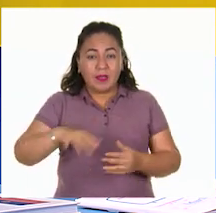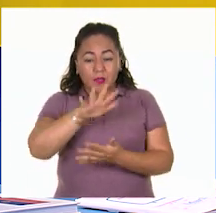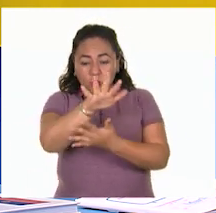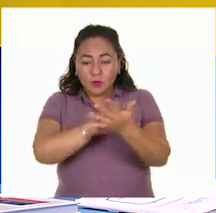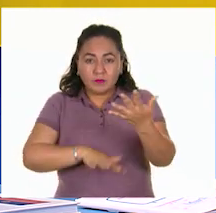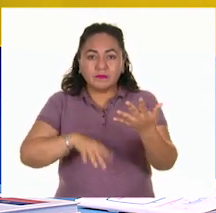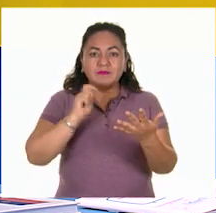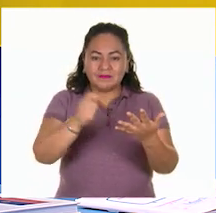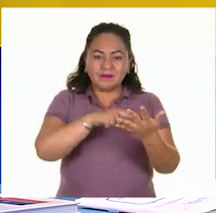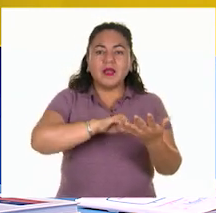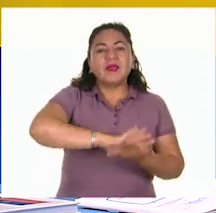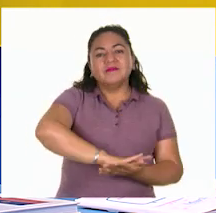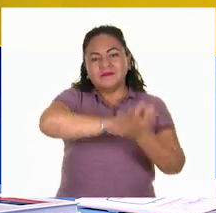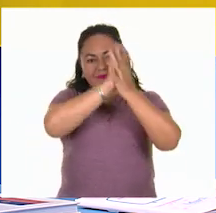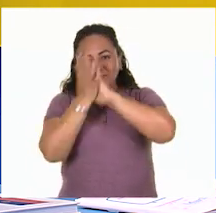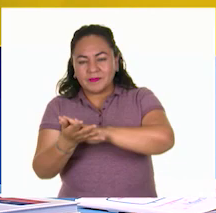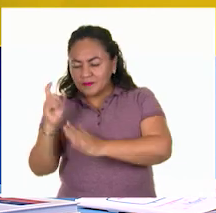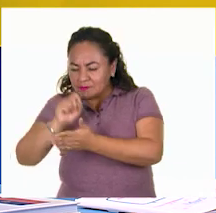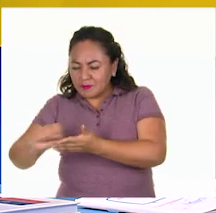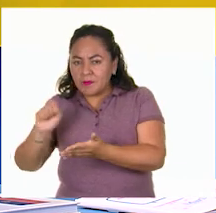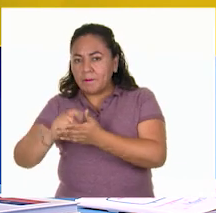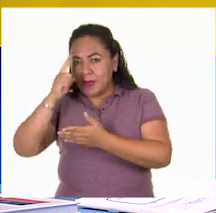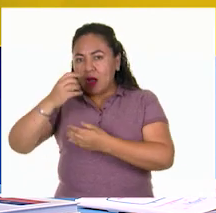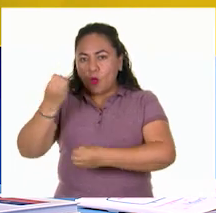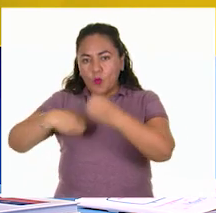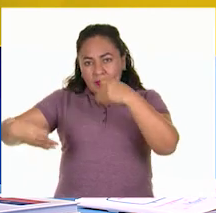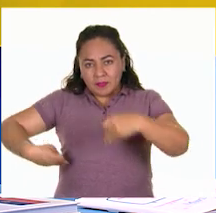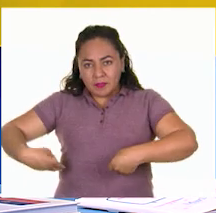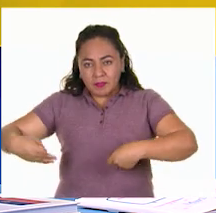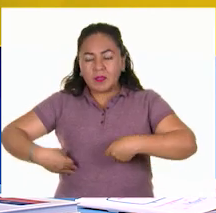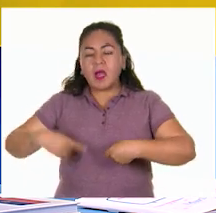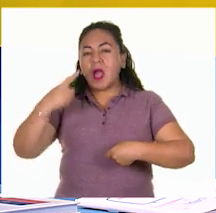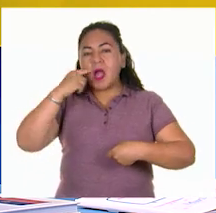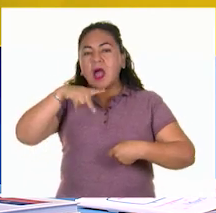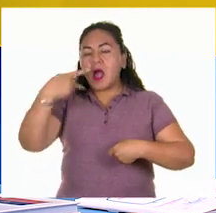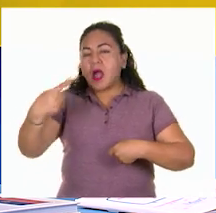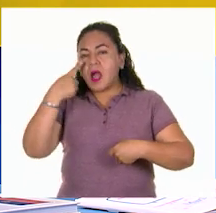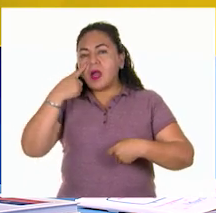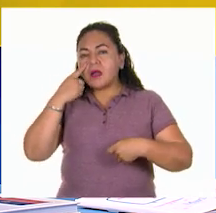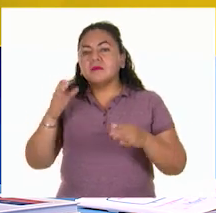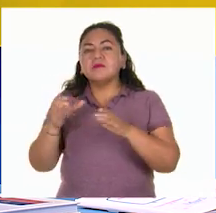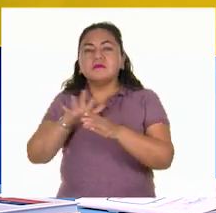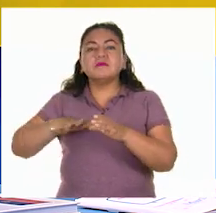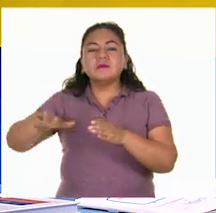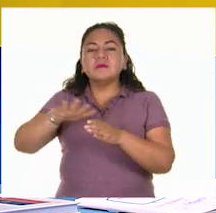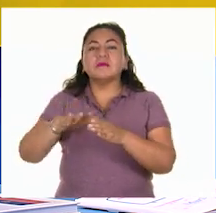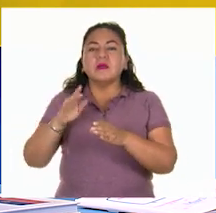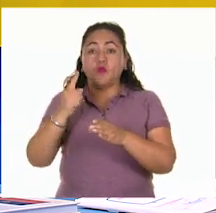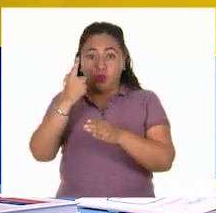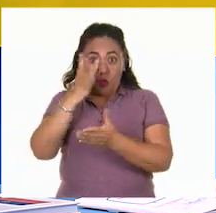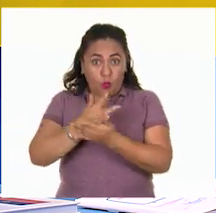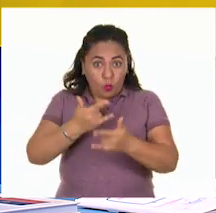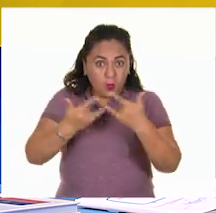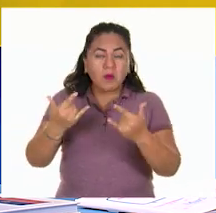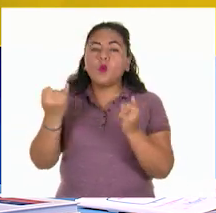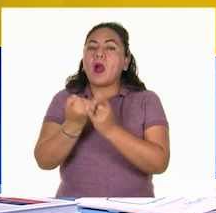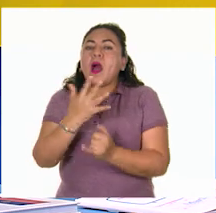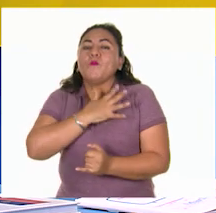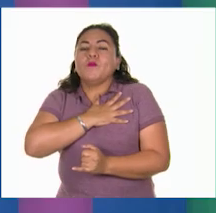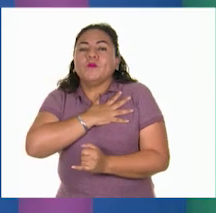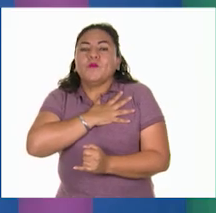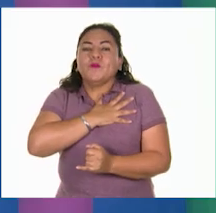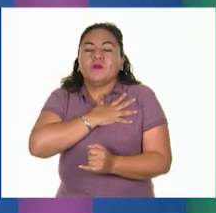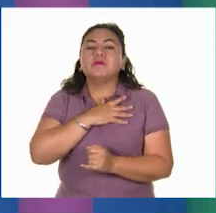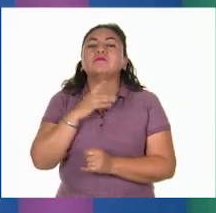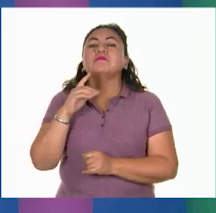son adaptados a obra de teatro pertenecen al género narrativo. No solo cuentos, sino también novelas.